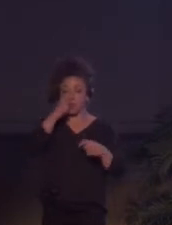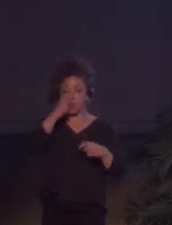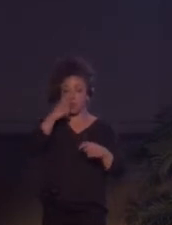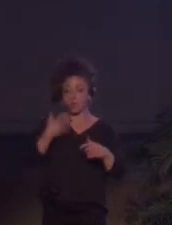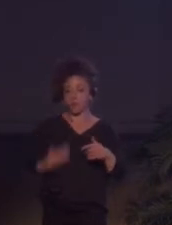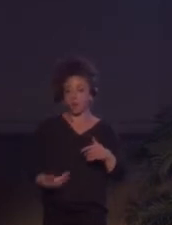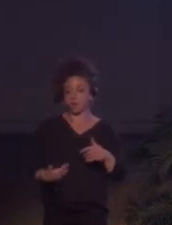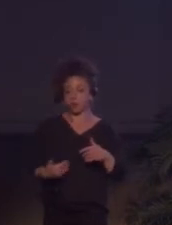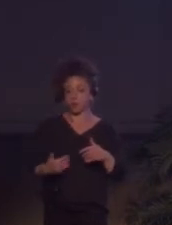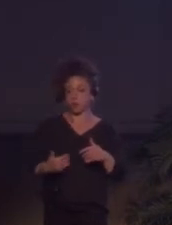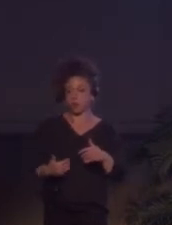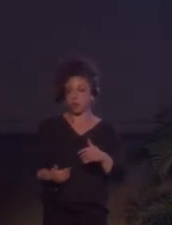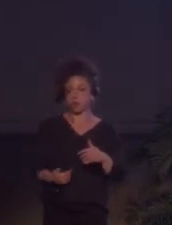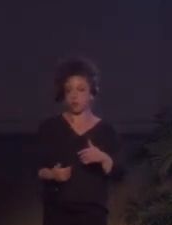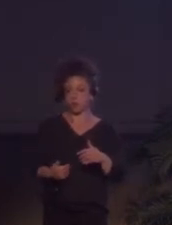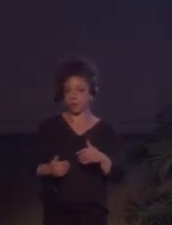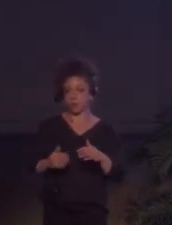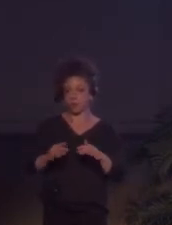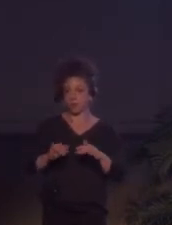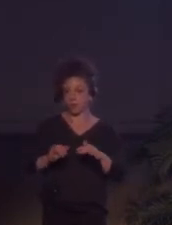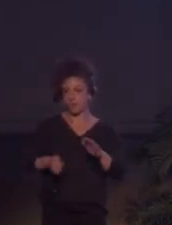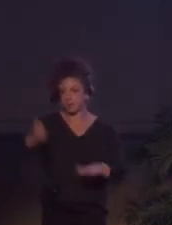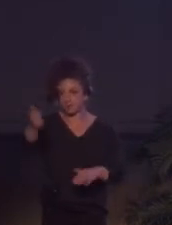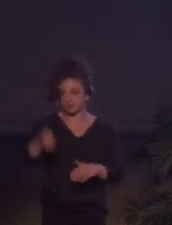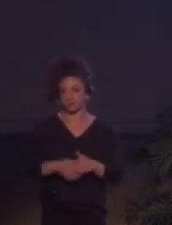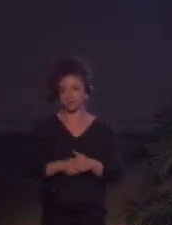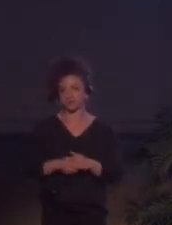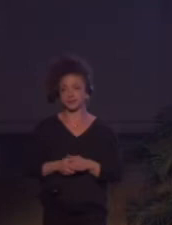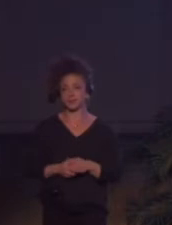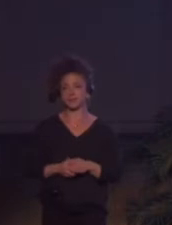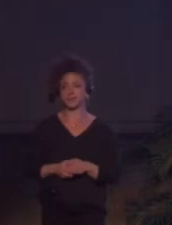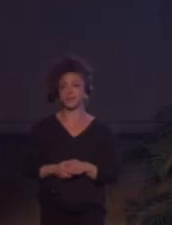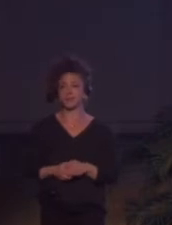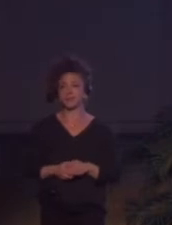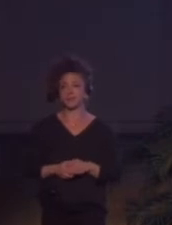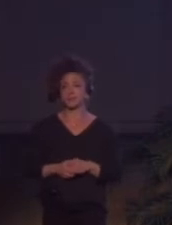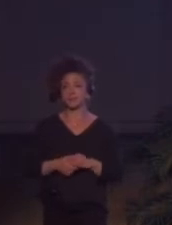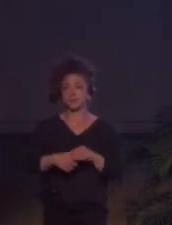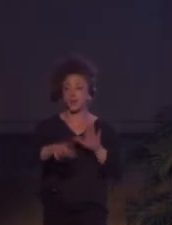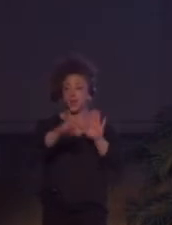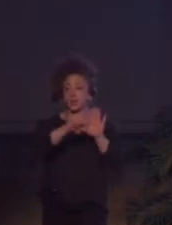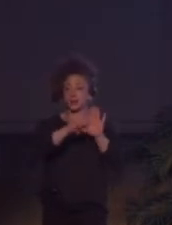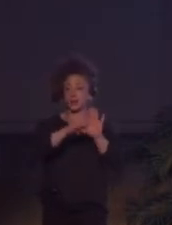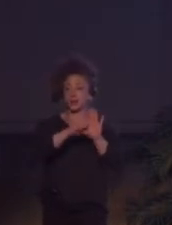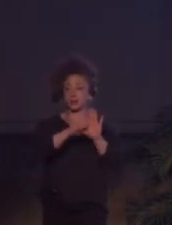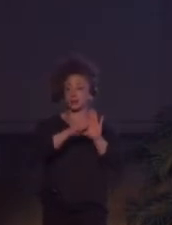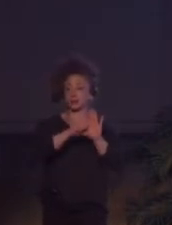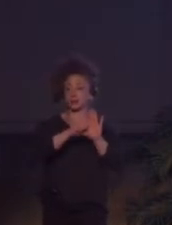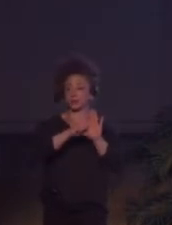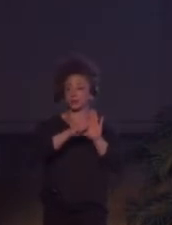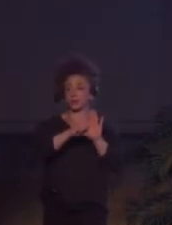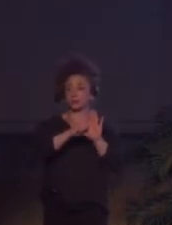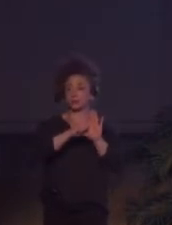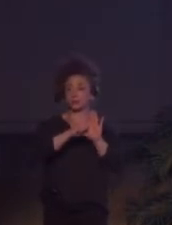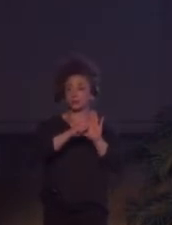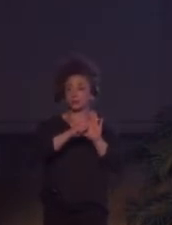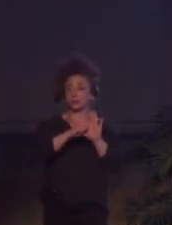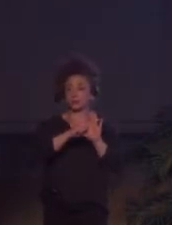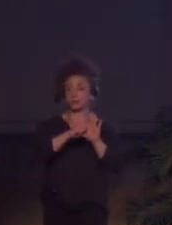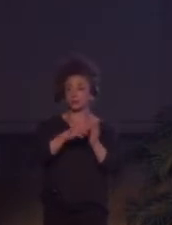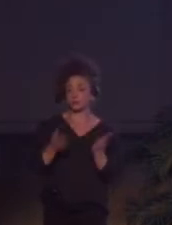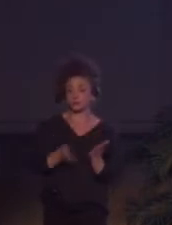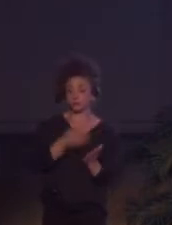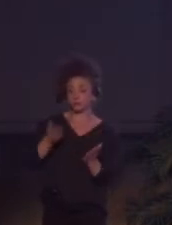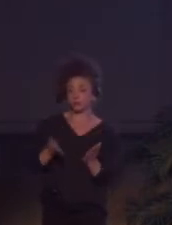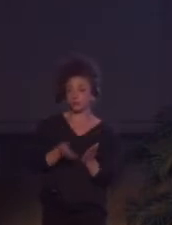lanen rekopilatorio bat bezala, kanpoko mailan daukazuela eskuragarri, eta hemen bai euskeraz idatzia dago